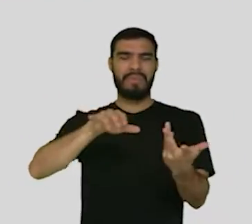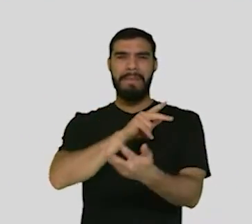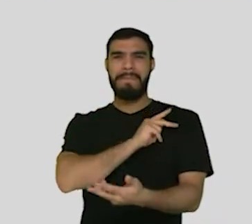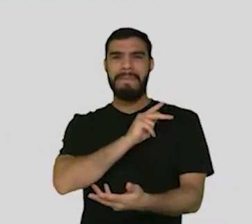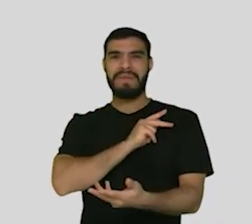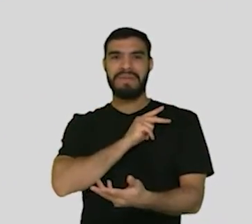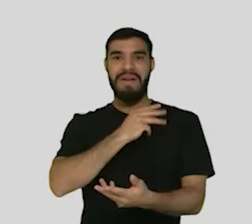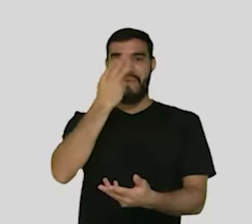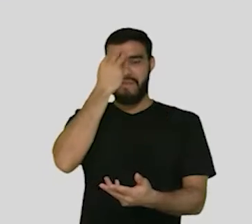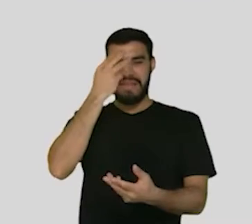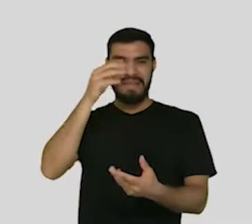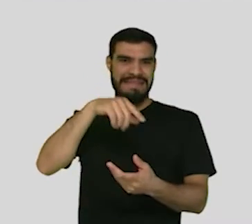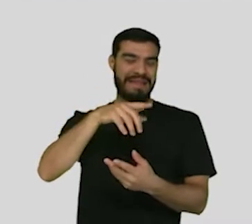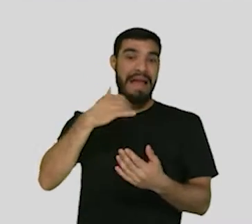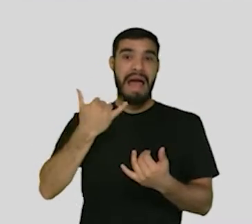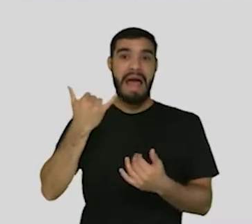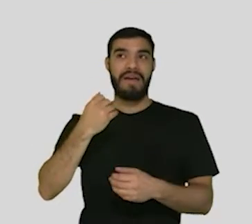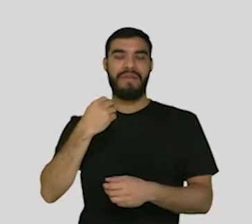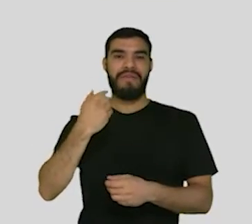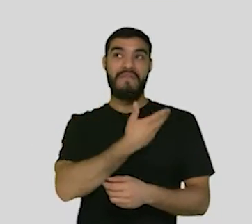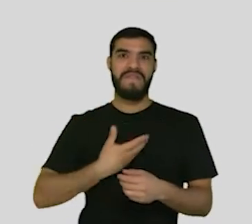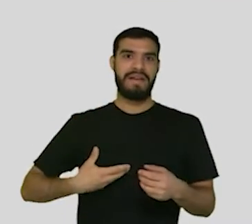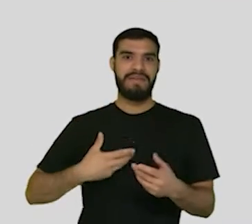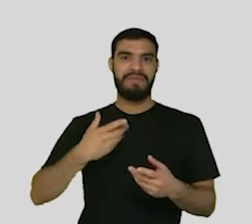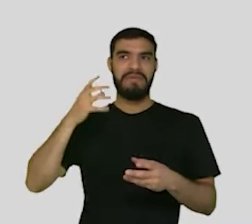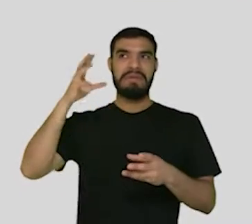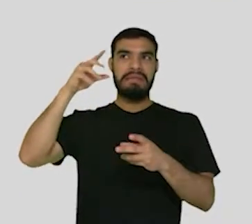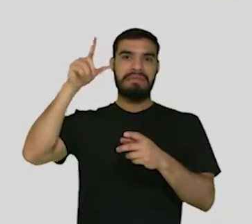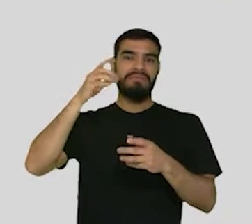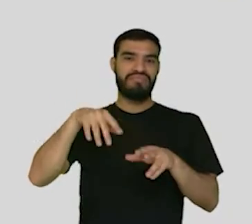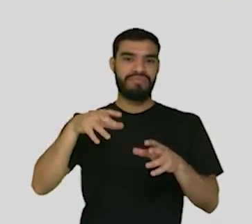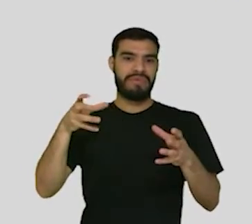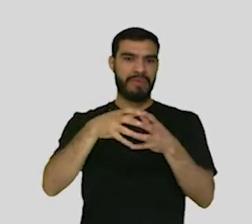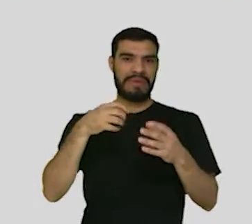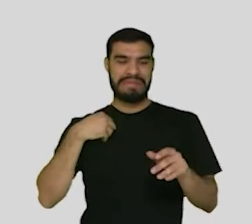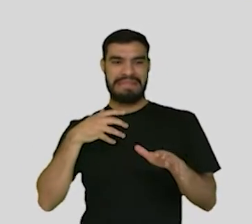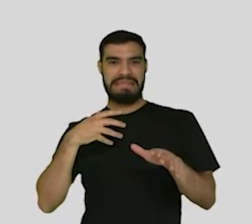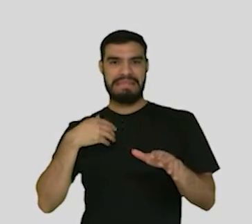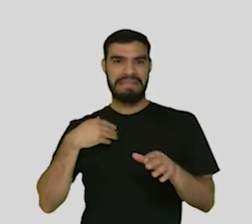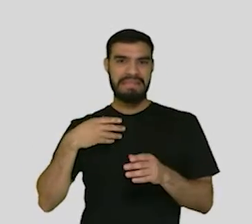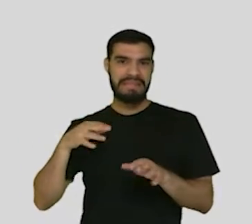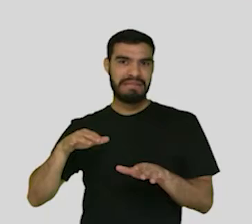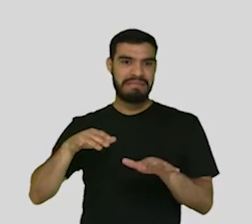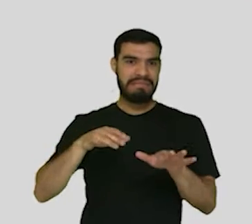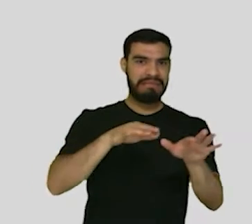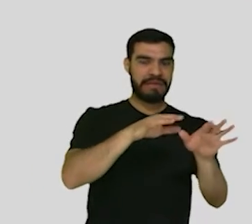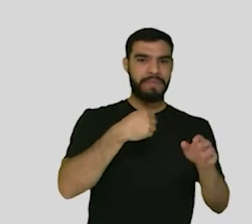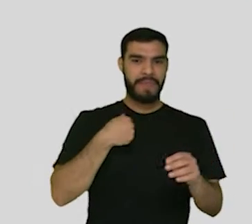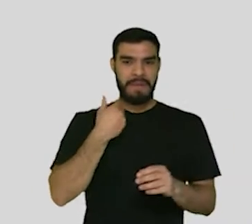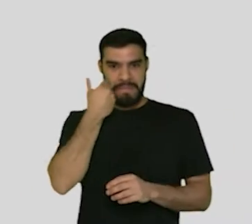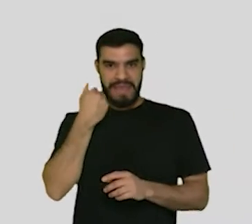llena de obedistas, bueno, porque estaban en ese momento claro, en el poder, ¿verdad? Claro. Y entonces Upe plaza de Rojasaya,